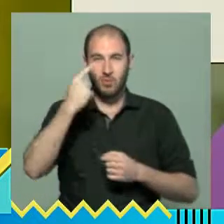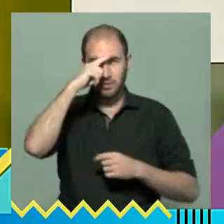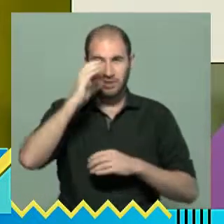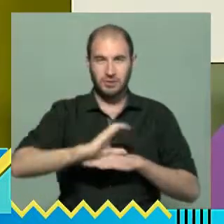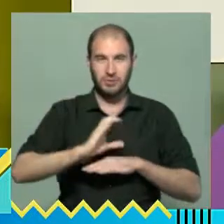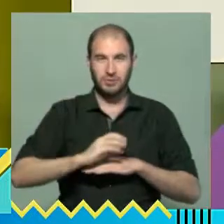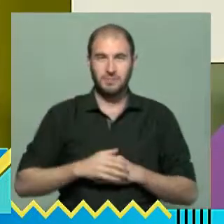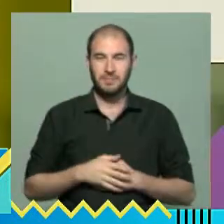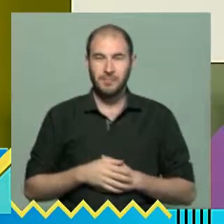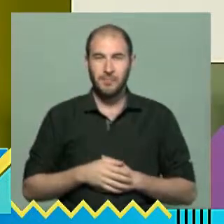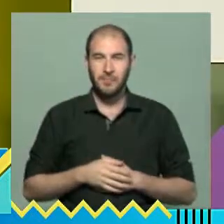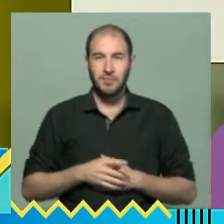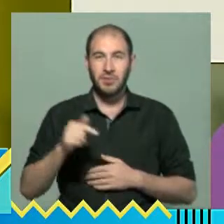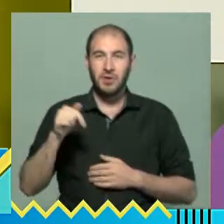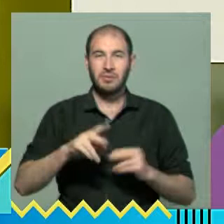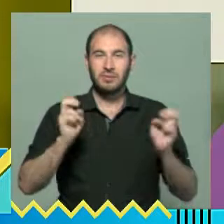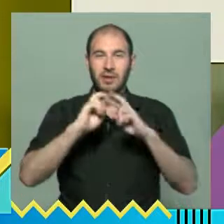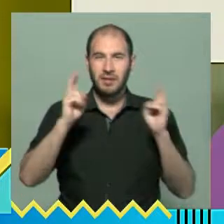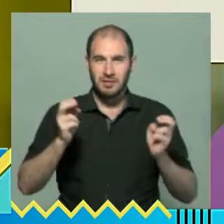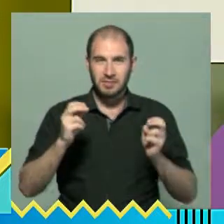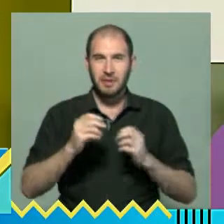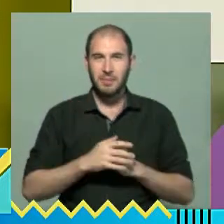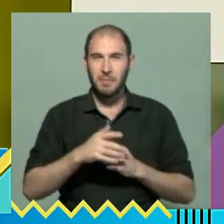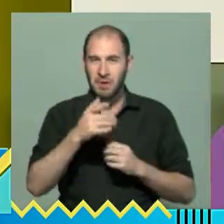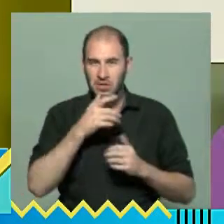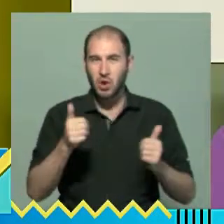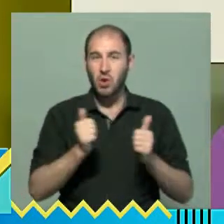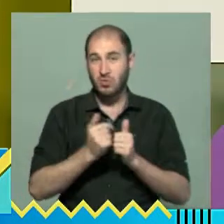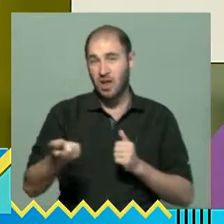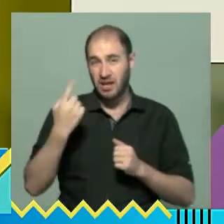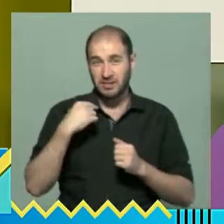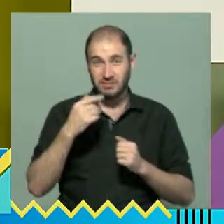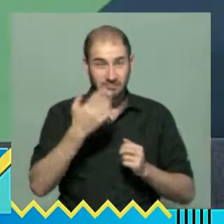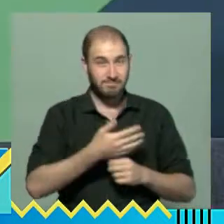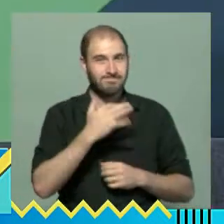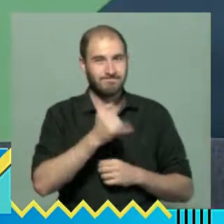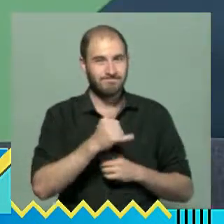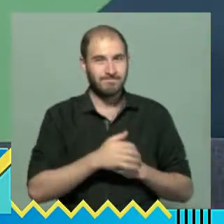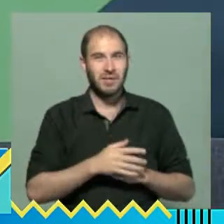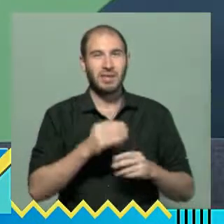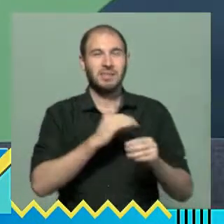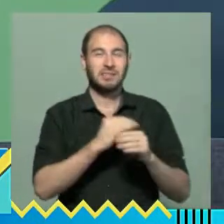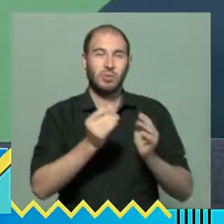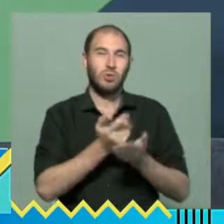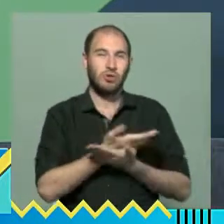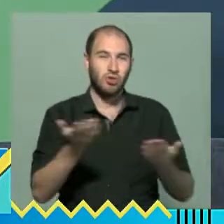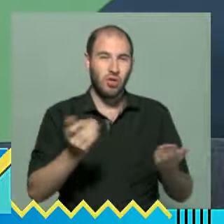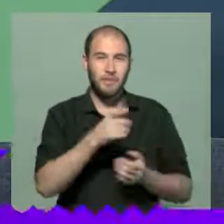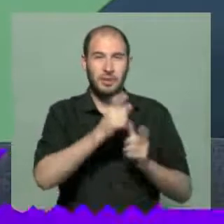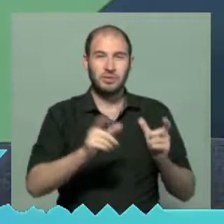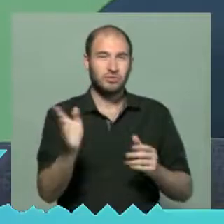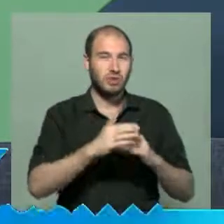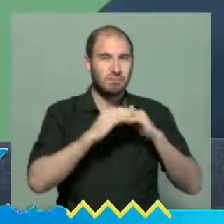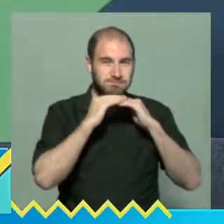Universidad Nacional de Cuyo, y hoy un tema que viene un poquito de la mano de lo de ayer, ¿o no, Caro? Así es, bueno, saludamos a todos aquellos que nos